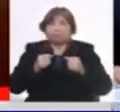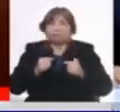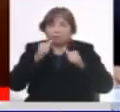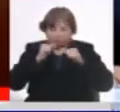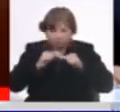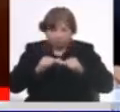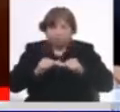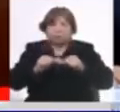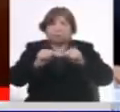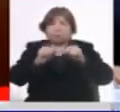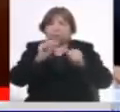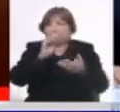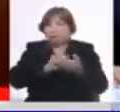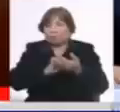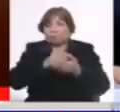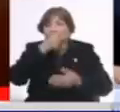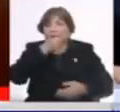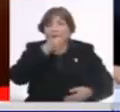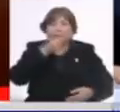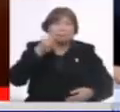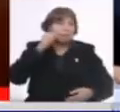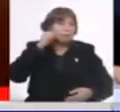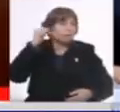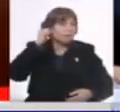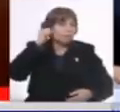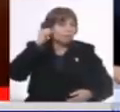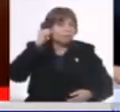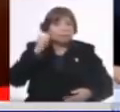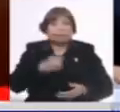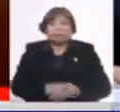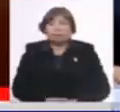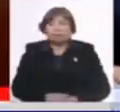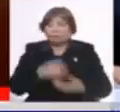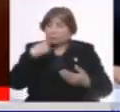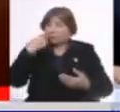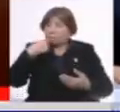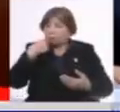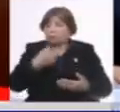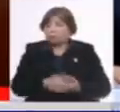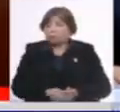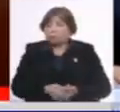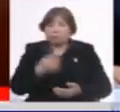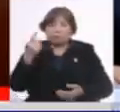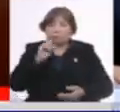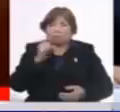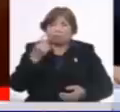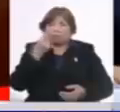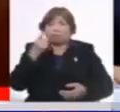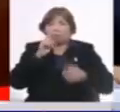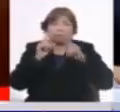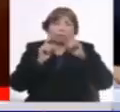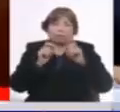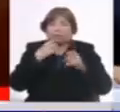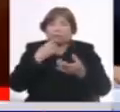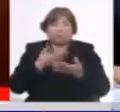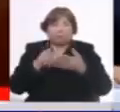debe continuar. Y es más, en la conferencia de prensa el día de ayer ya me manifesté, no solamente ante la pregunta